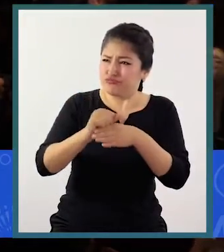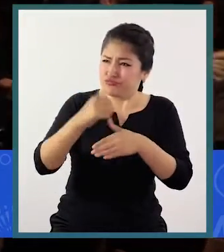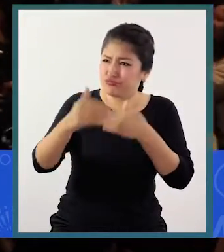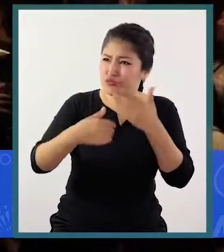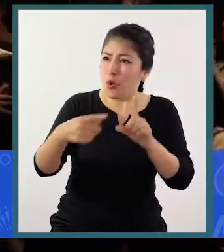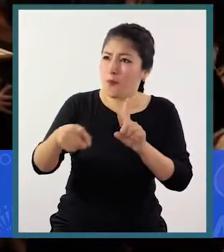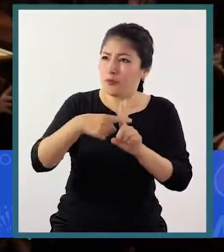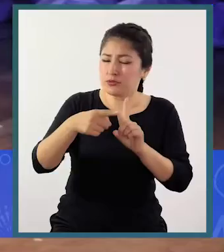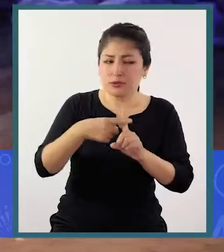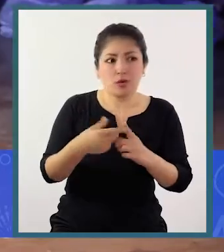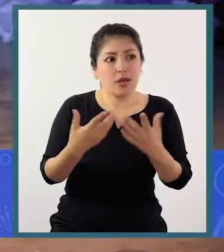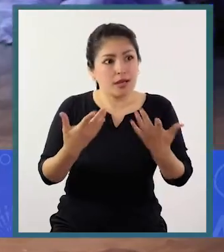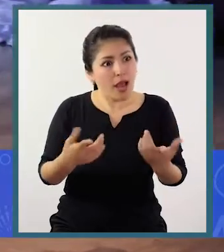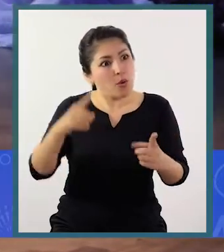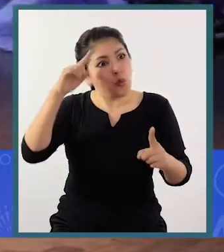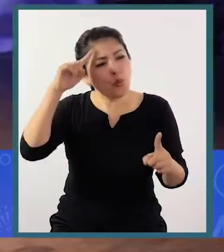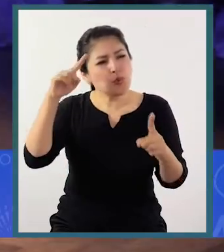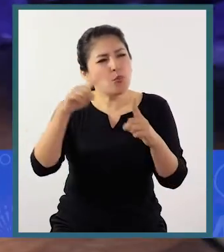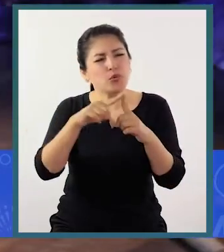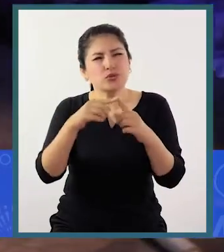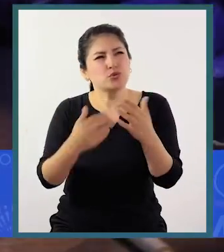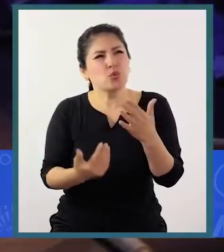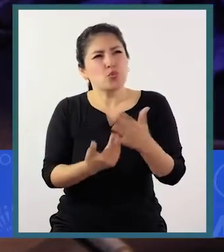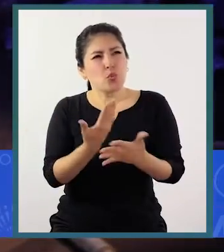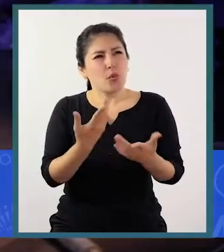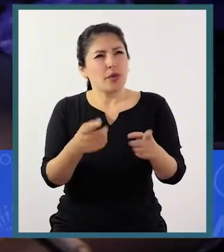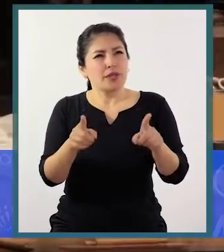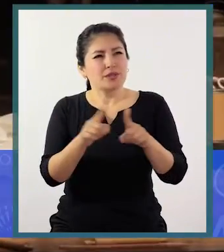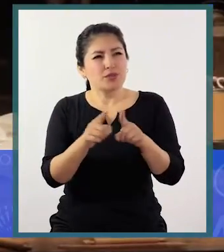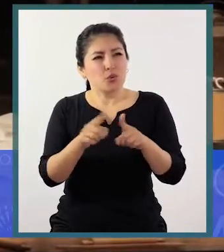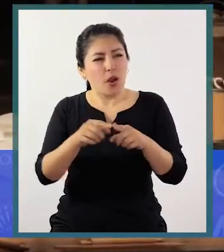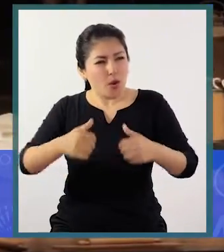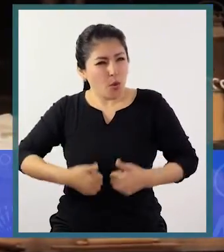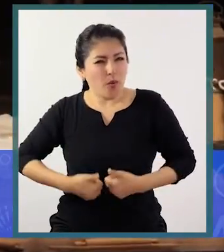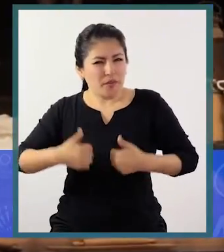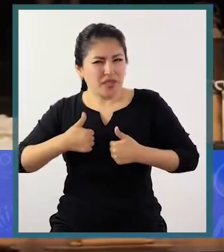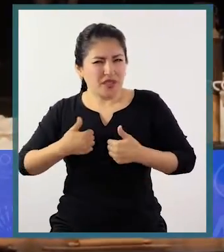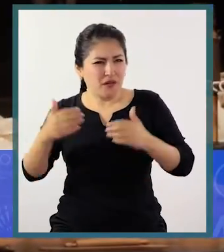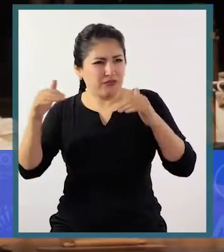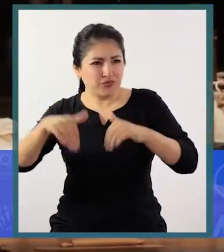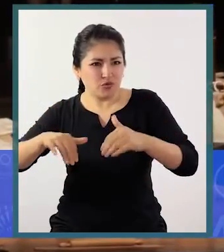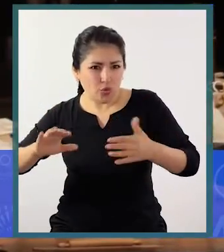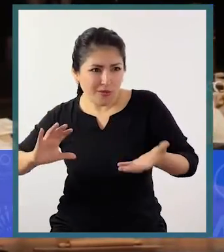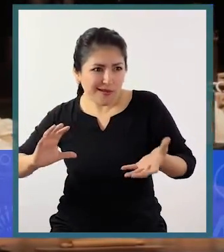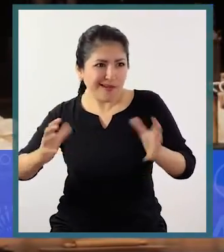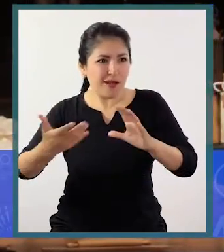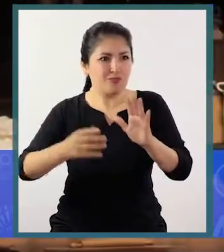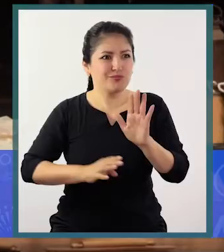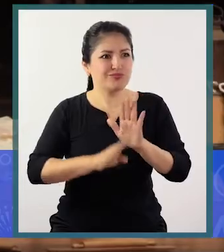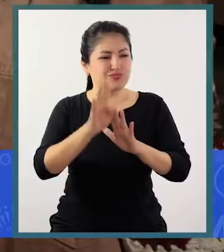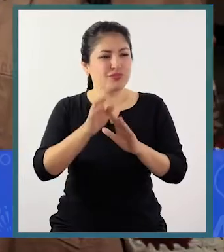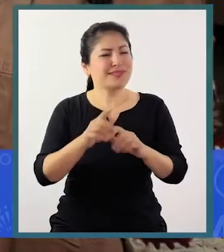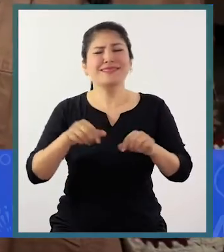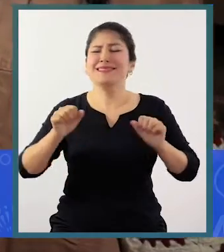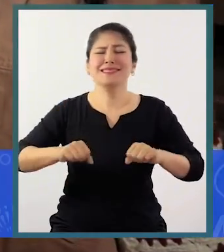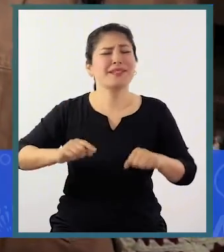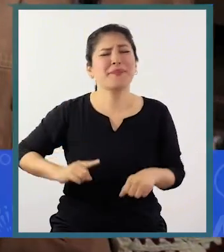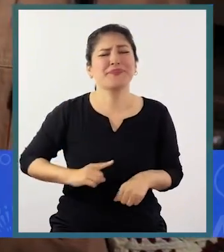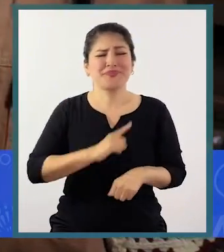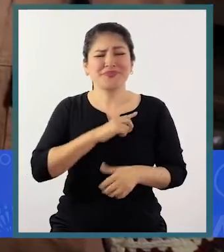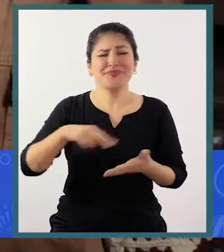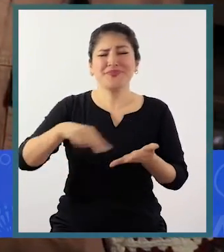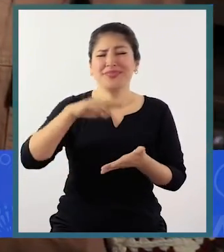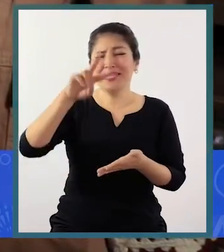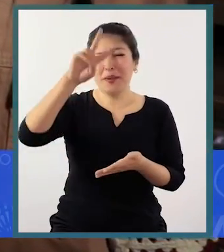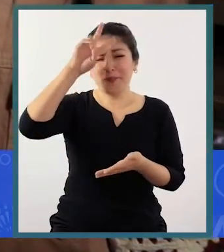más positivo. Es un propósito nuevo, es darle una vuelta a la vida. Sí, así es, estamos orgullosos y que viva